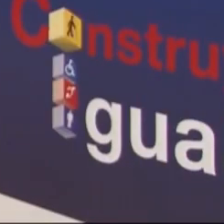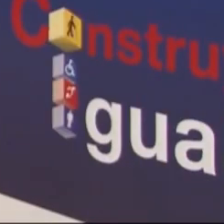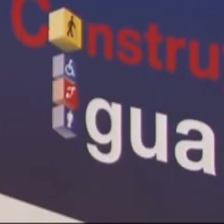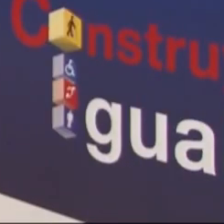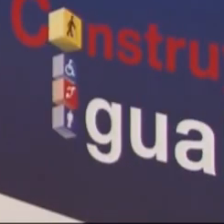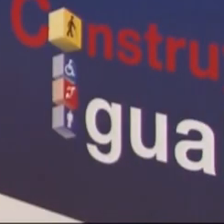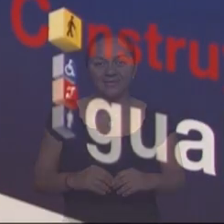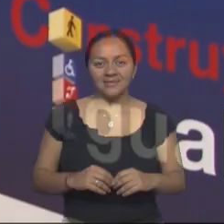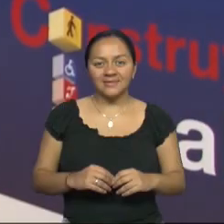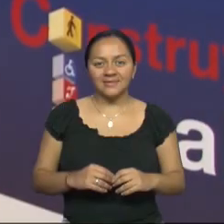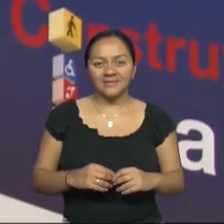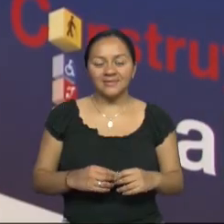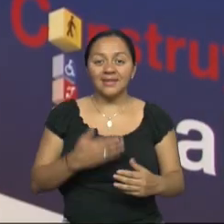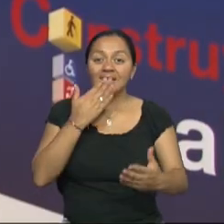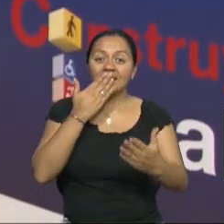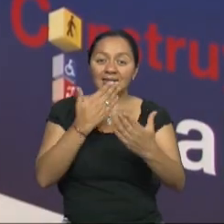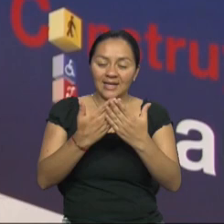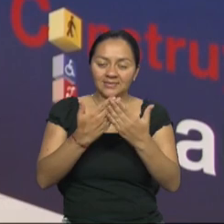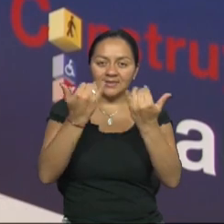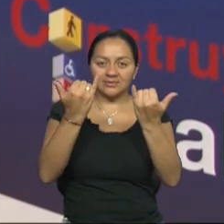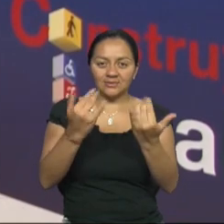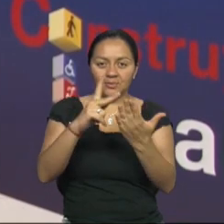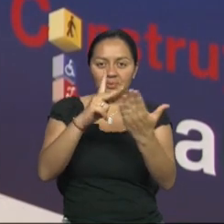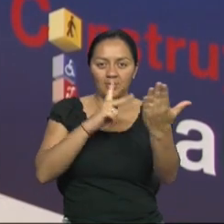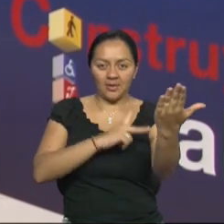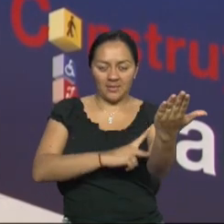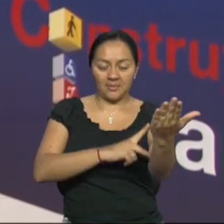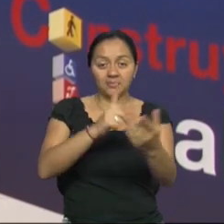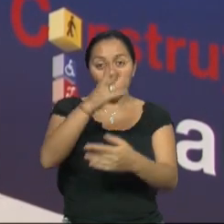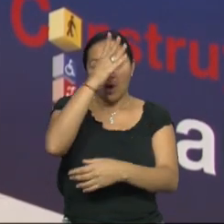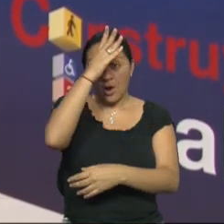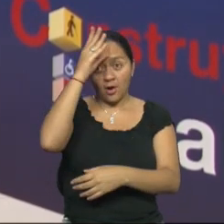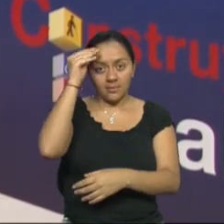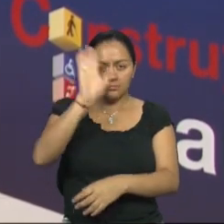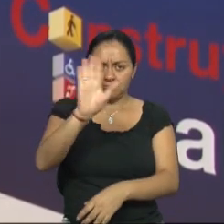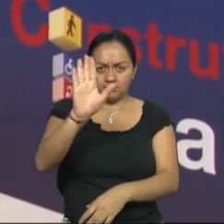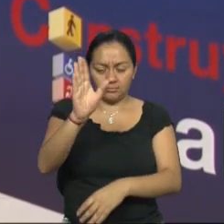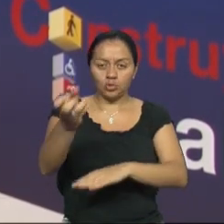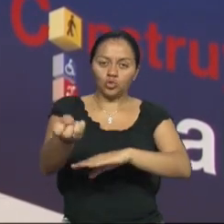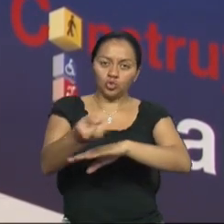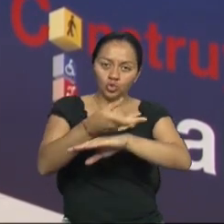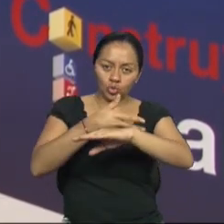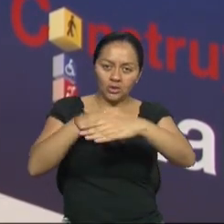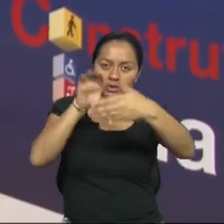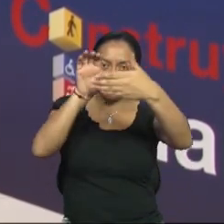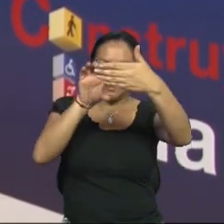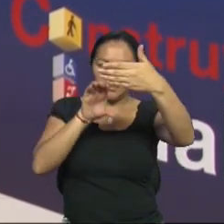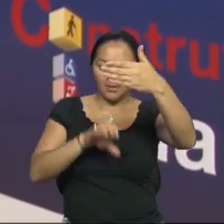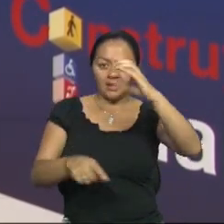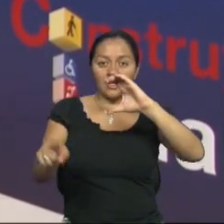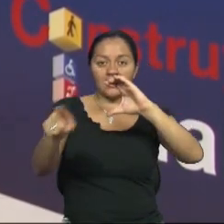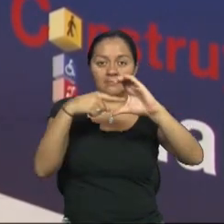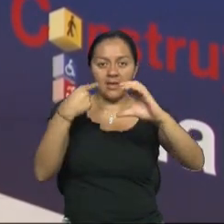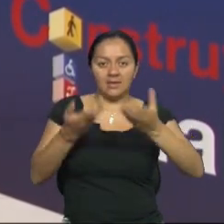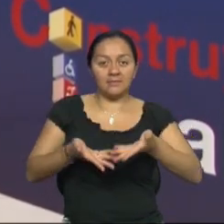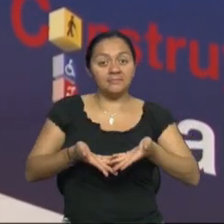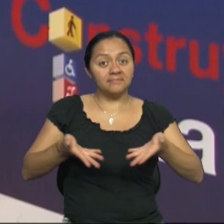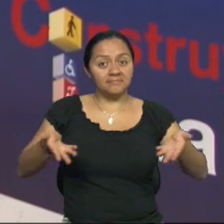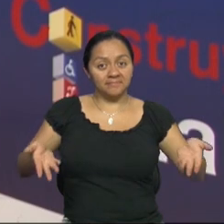Les agradecemos por habernos acompañado en Construyendo Igualdad. No se olviden de enviarnos sus comentarios y sugerencias a nuestro correo electrónico